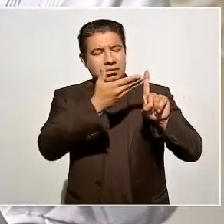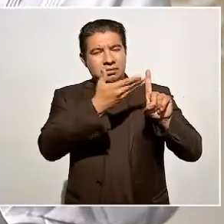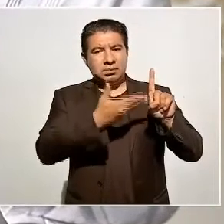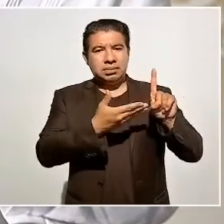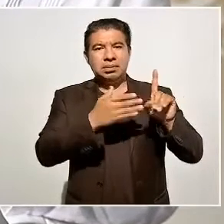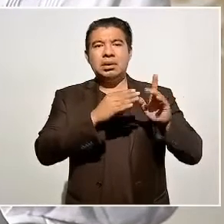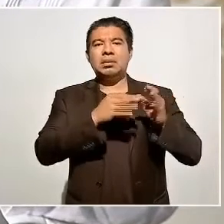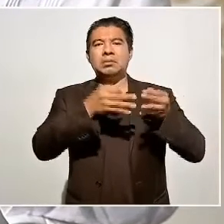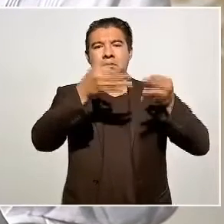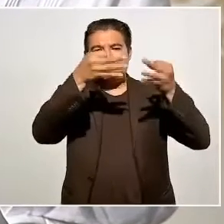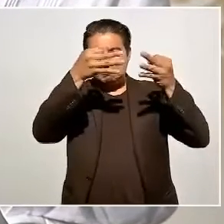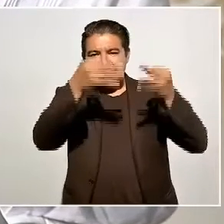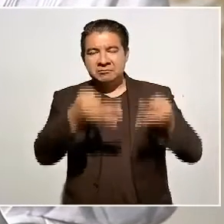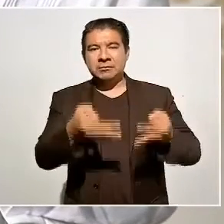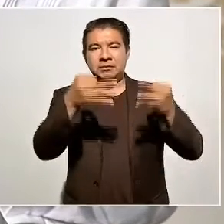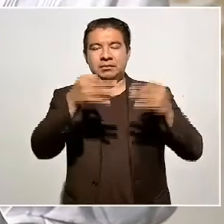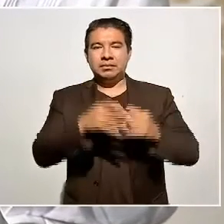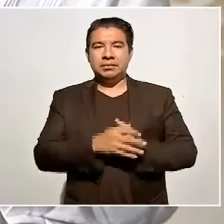lealtad,